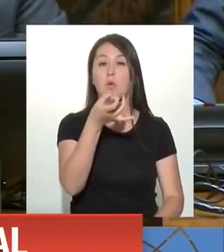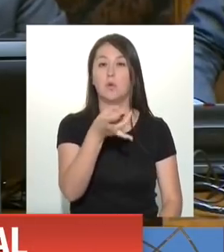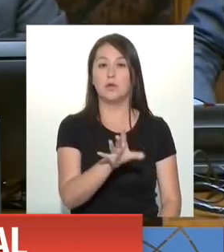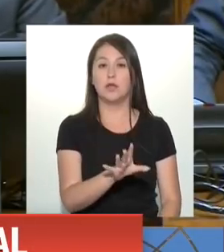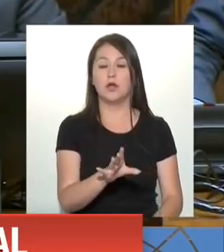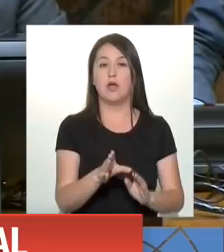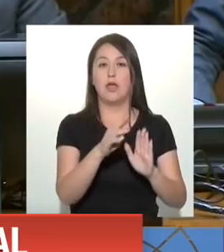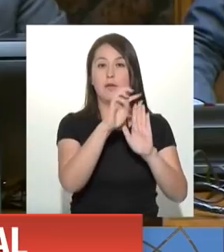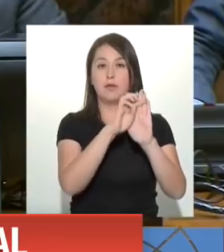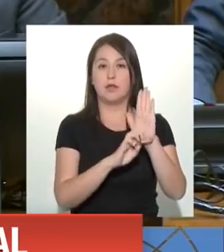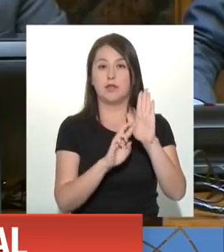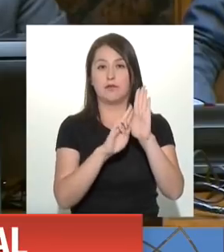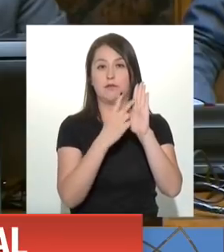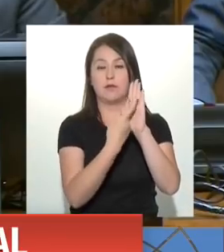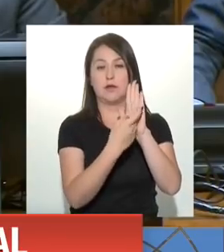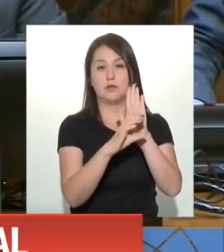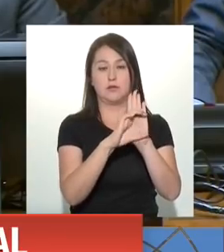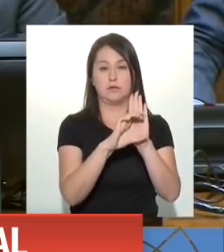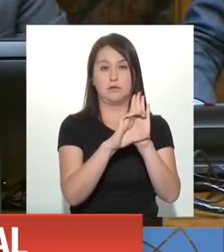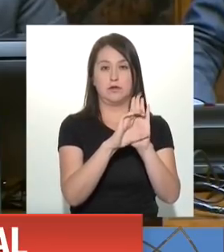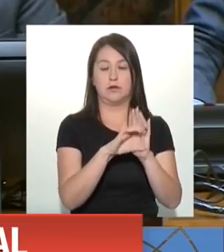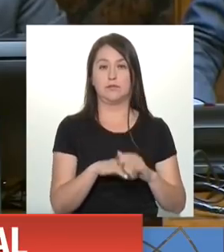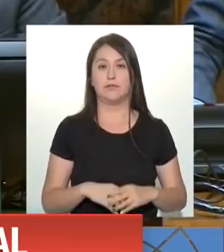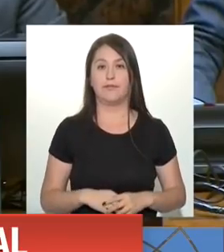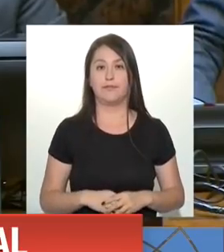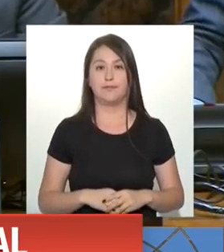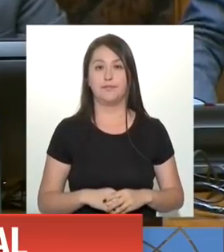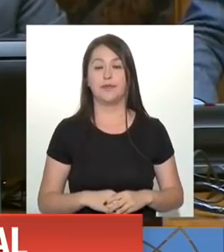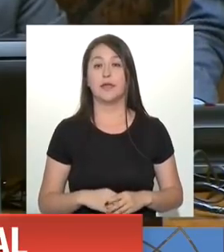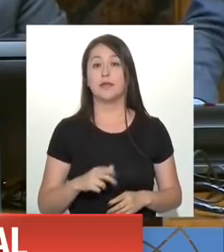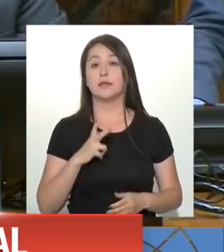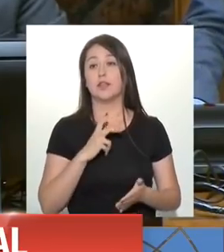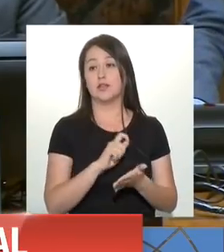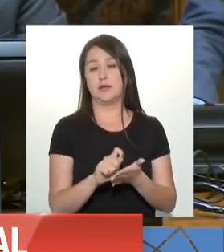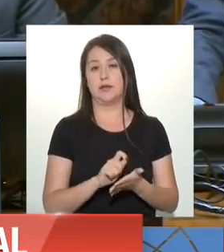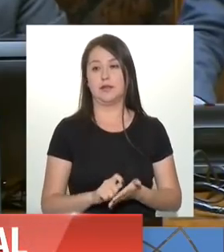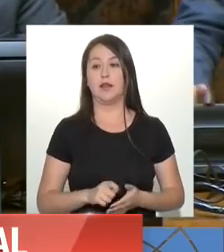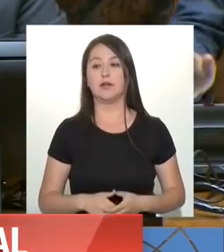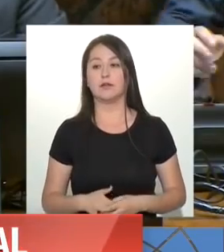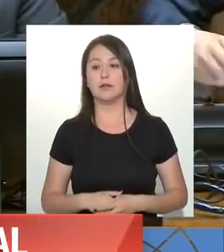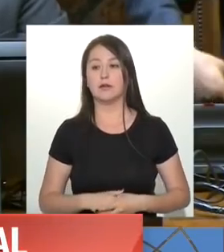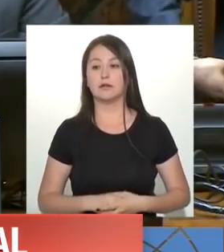del proyecto de reforma constitucional. Señor secretario.